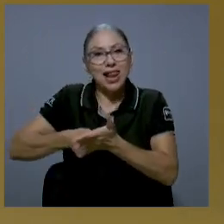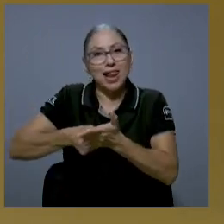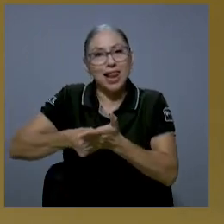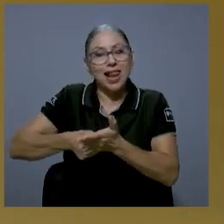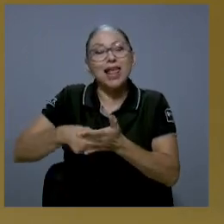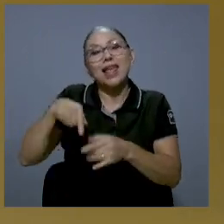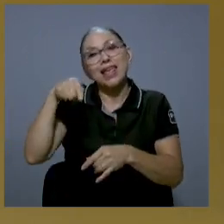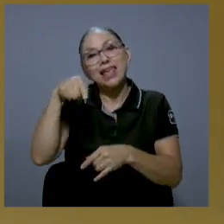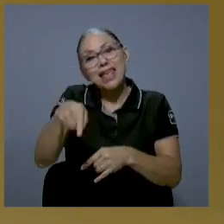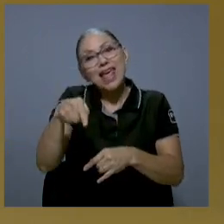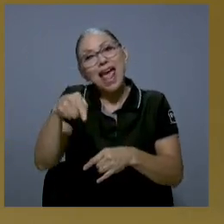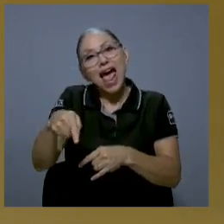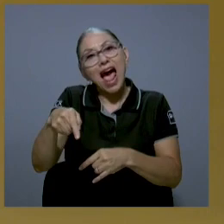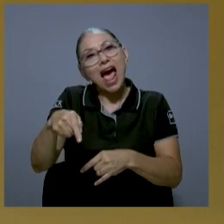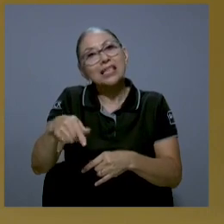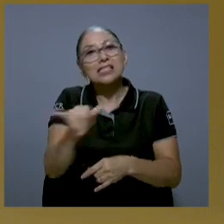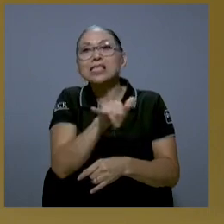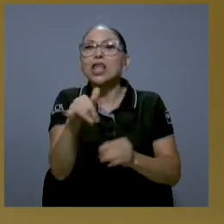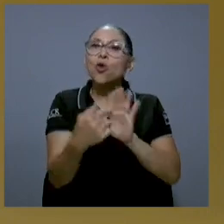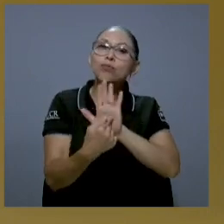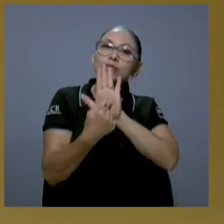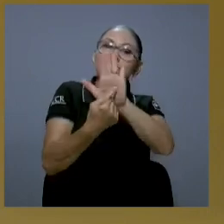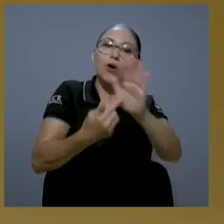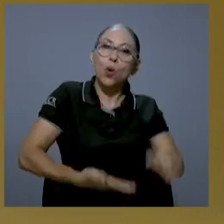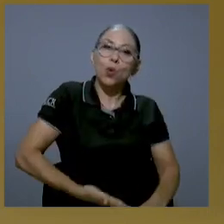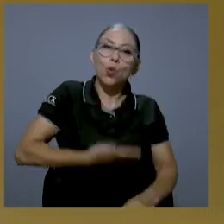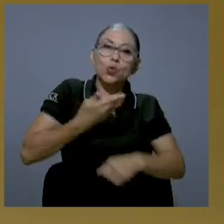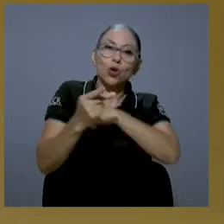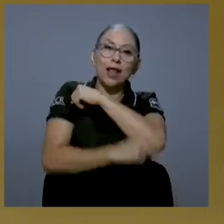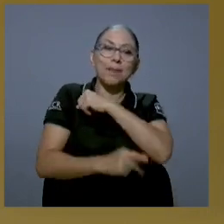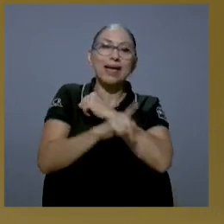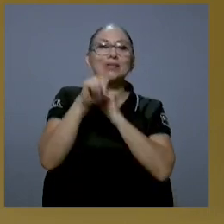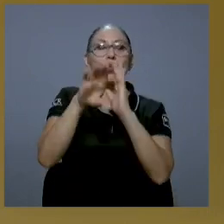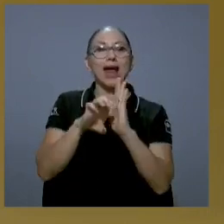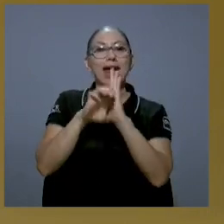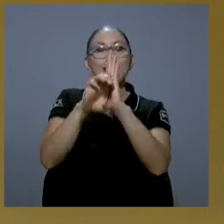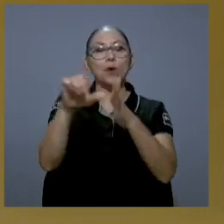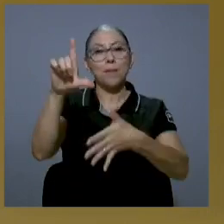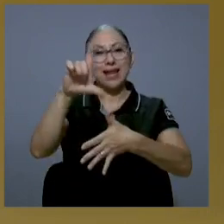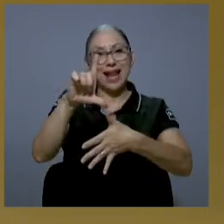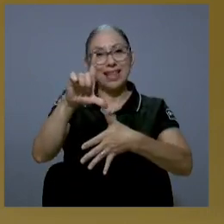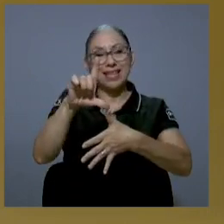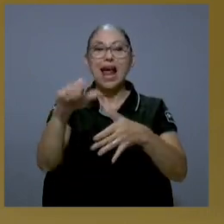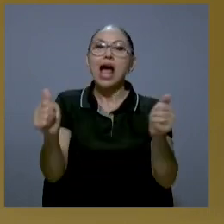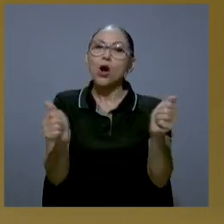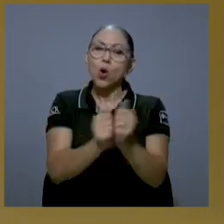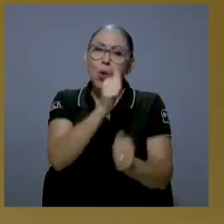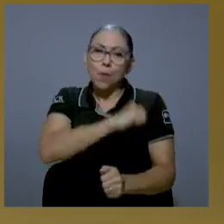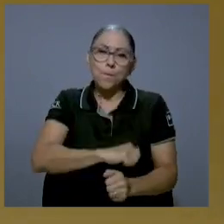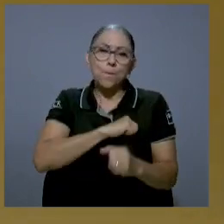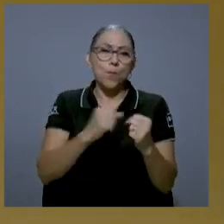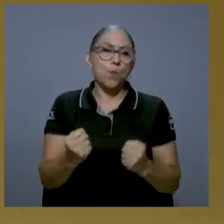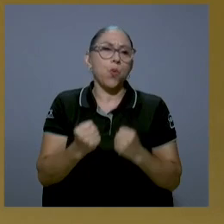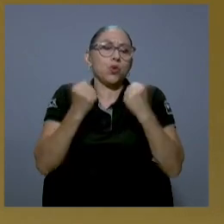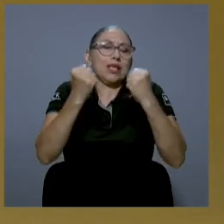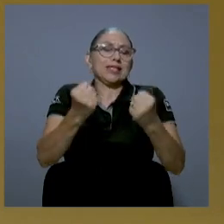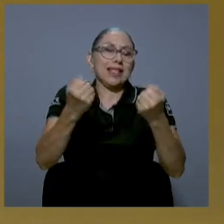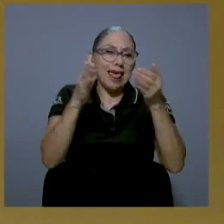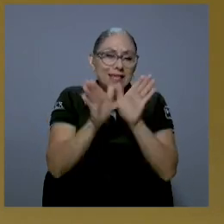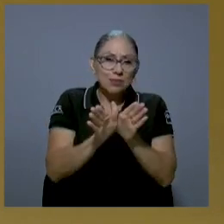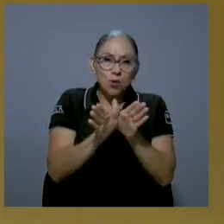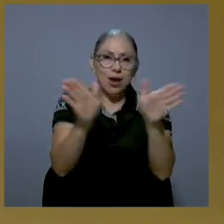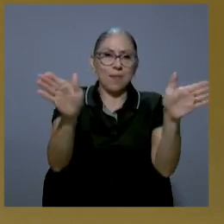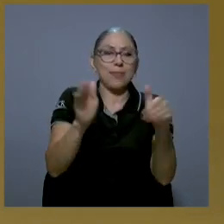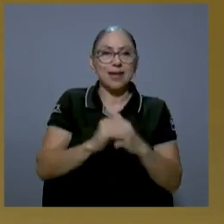sido orgullo del país y ejemplo para América Latina, con potestades muy amplias en todo sentido, al punto